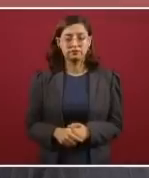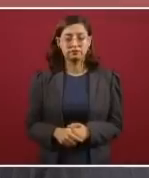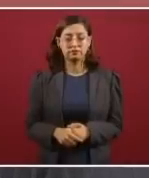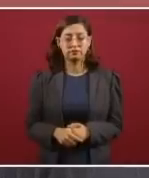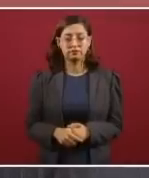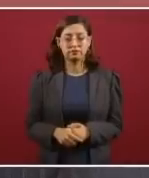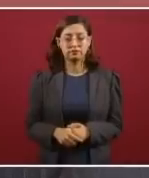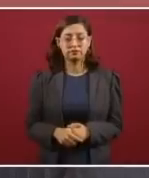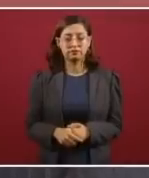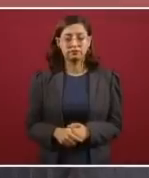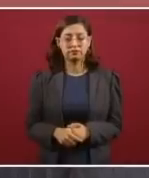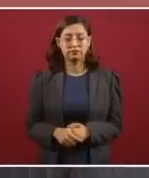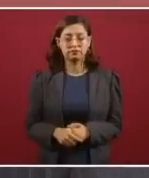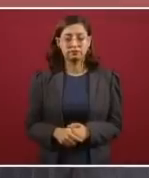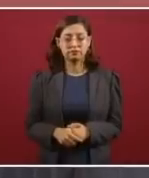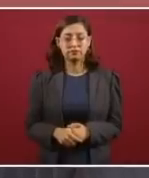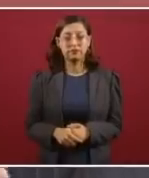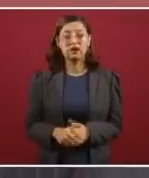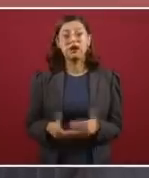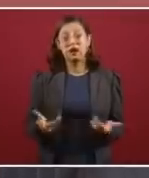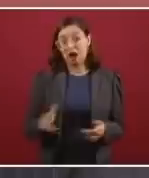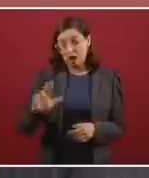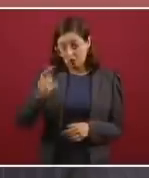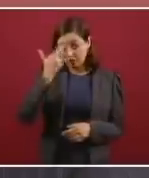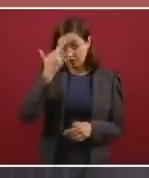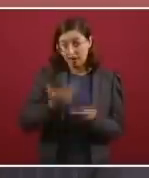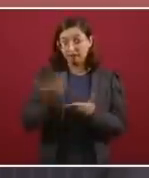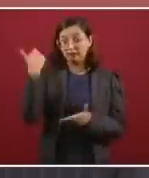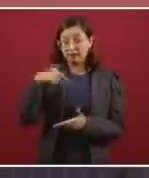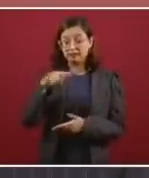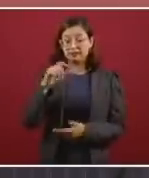No era delito grave, lo recuerdo, la corrupción.